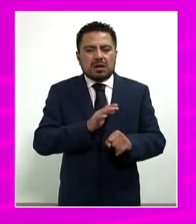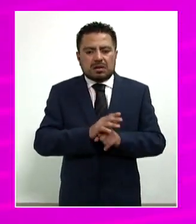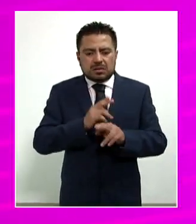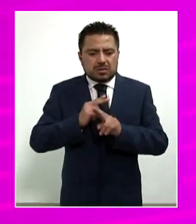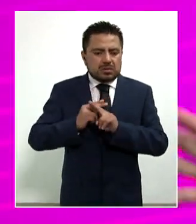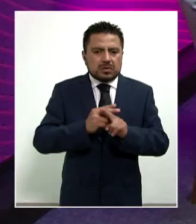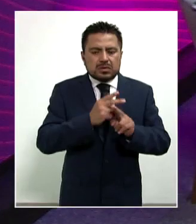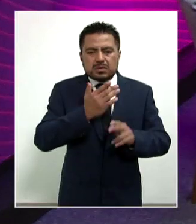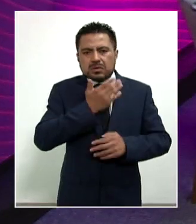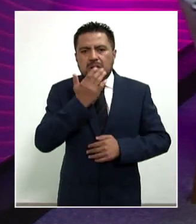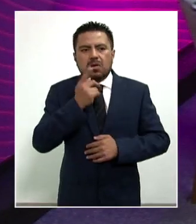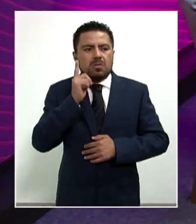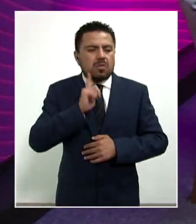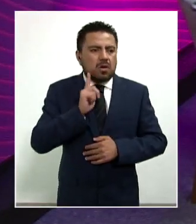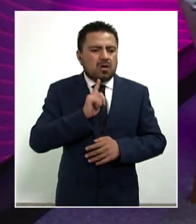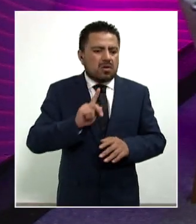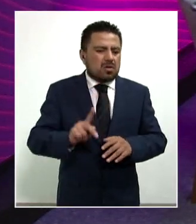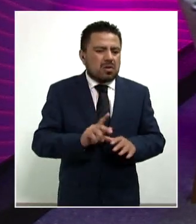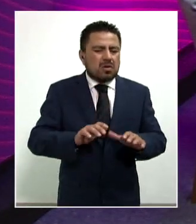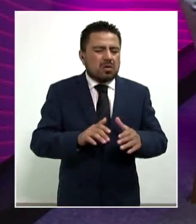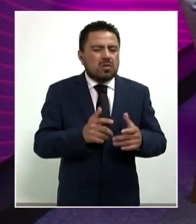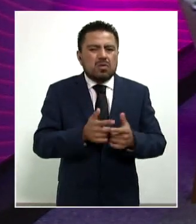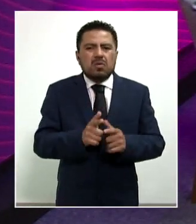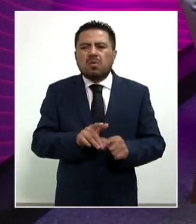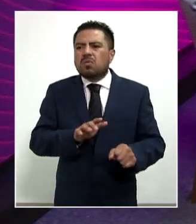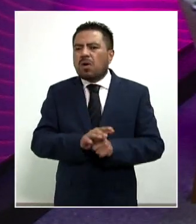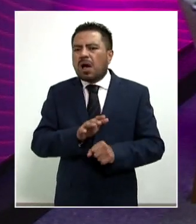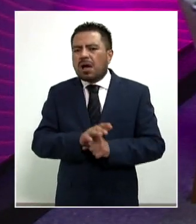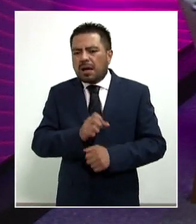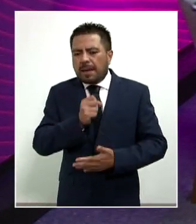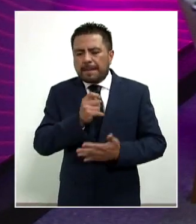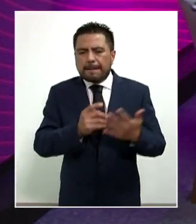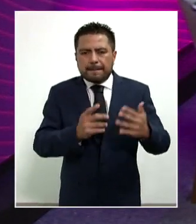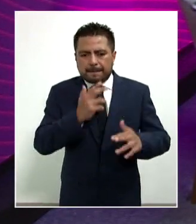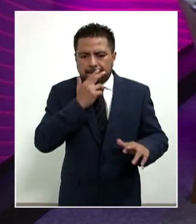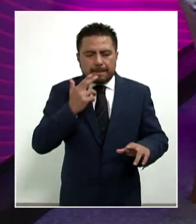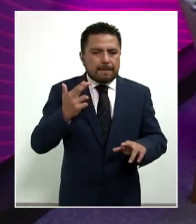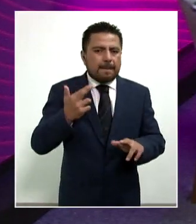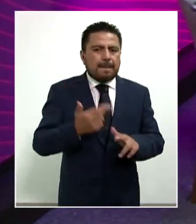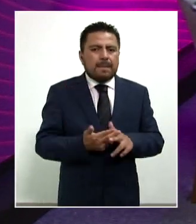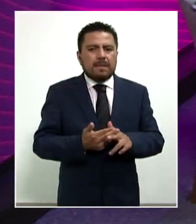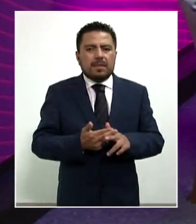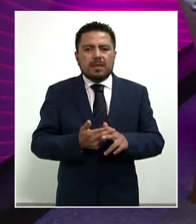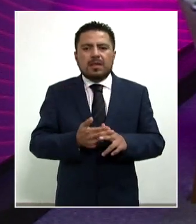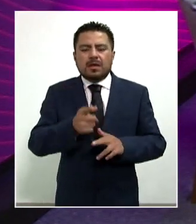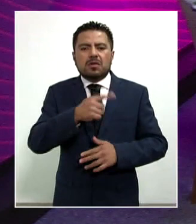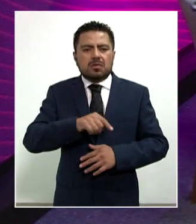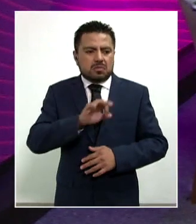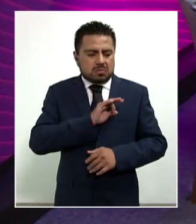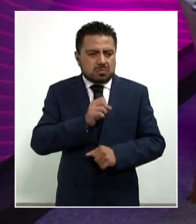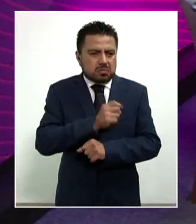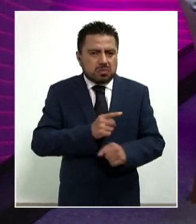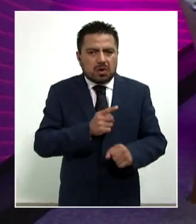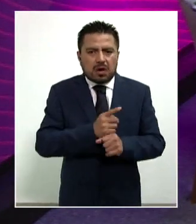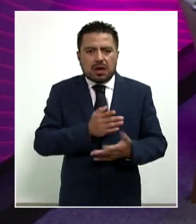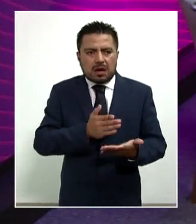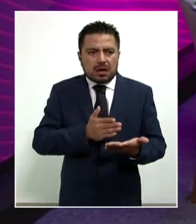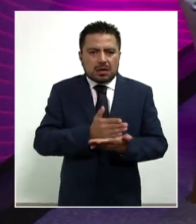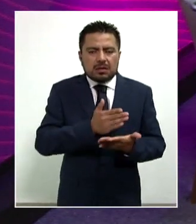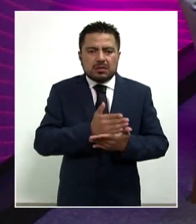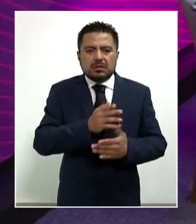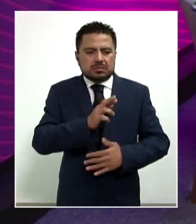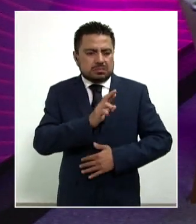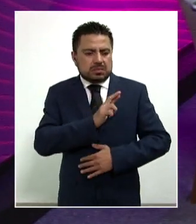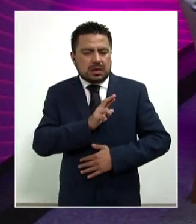pertenencia étnica o si eres mujer. ¿Cuáles son las responsabilidades y las posibilidades de acción desde el